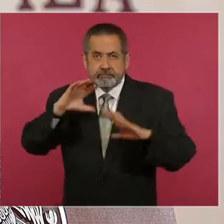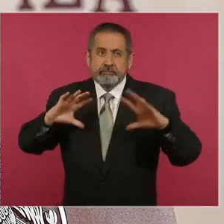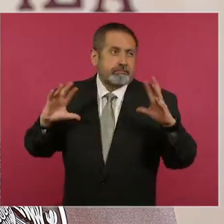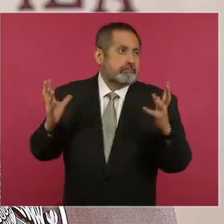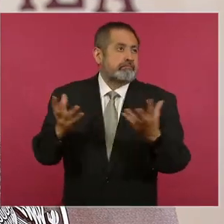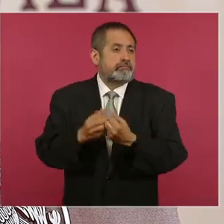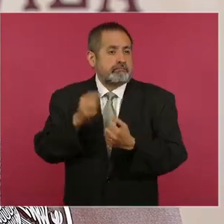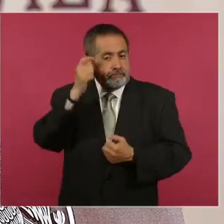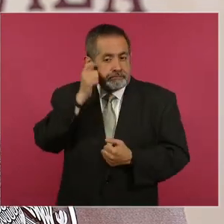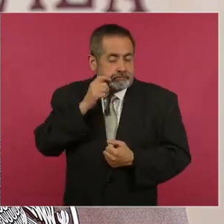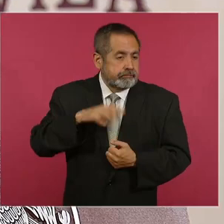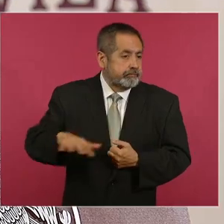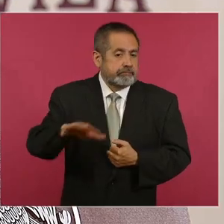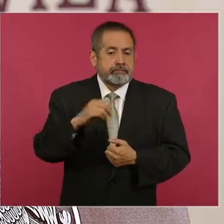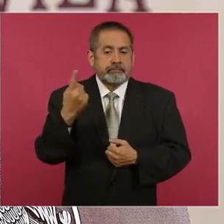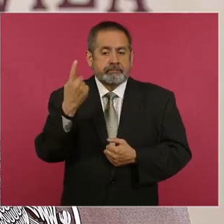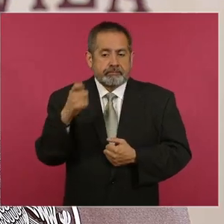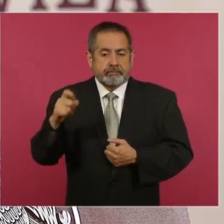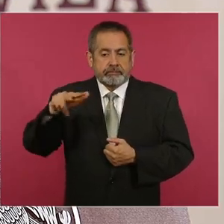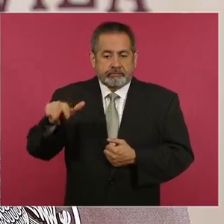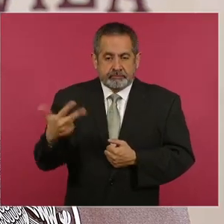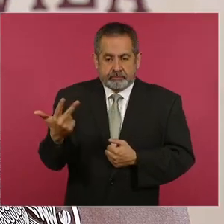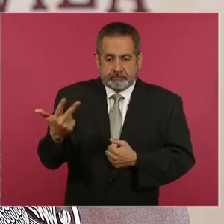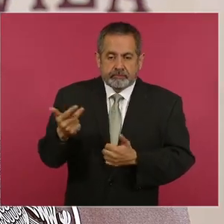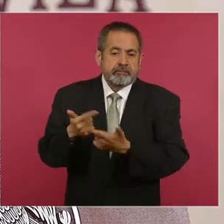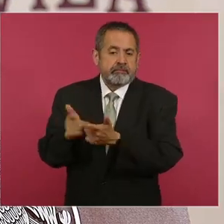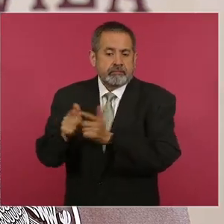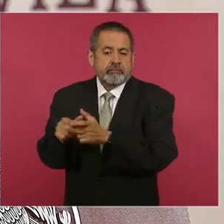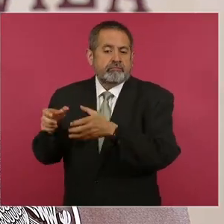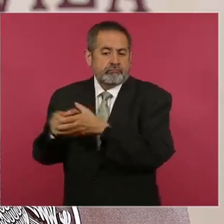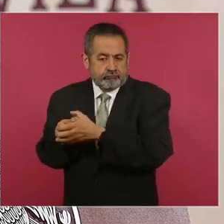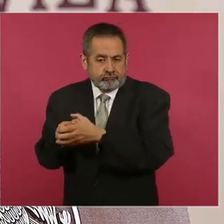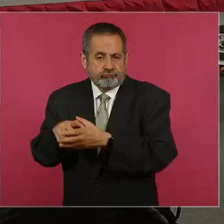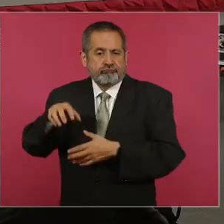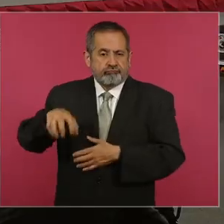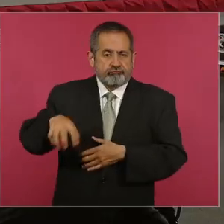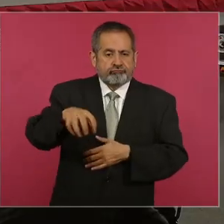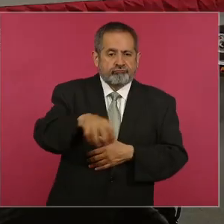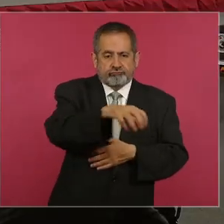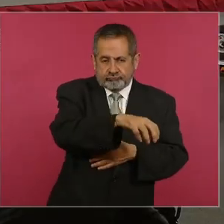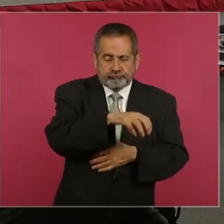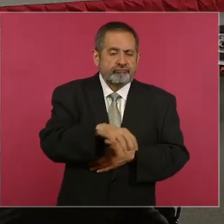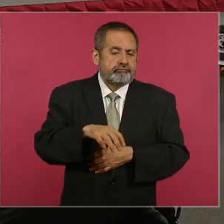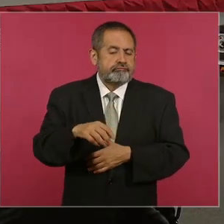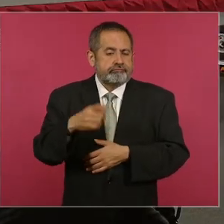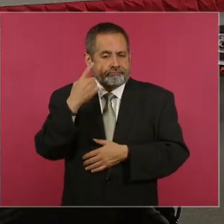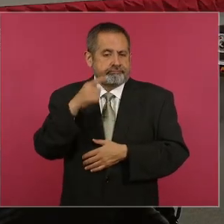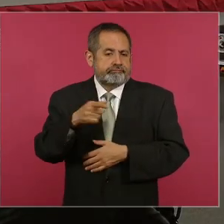113 compañías de Guardia Nacional en Guerrero. Adelante, por favor.